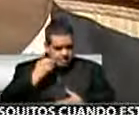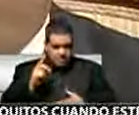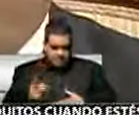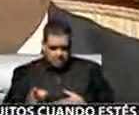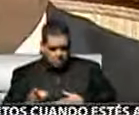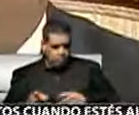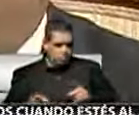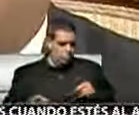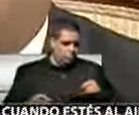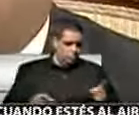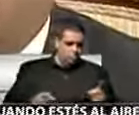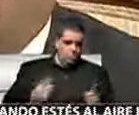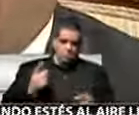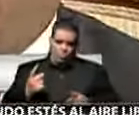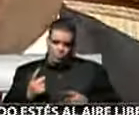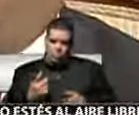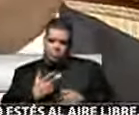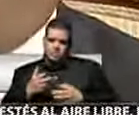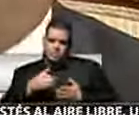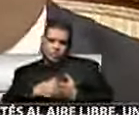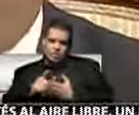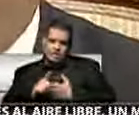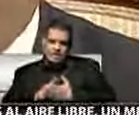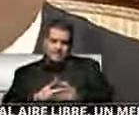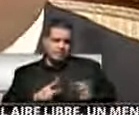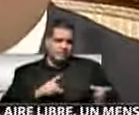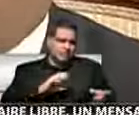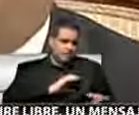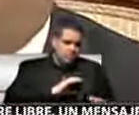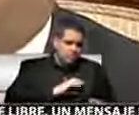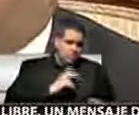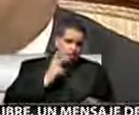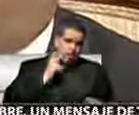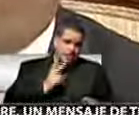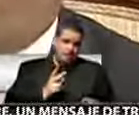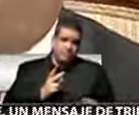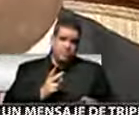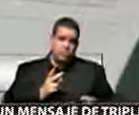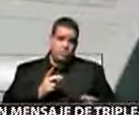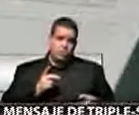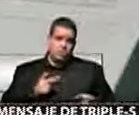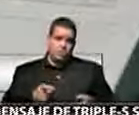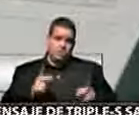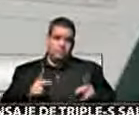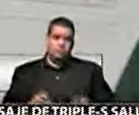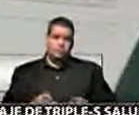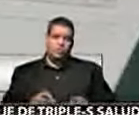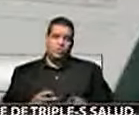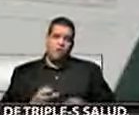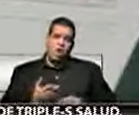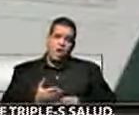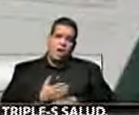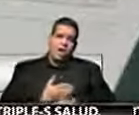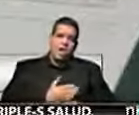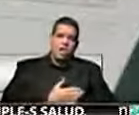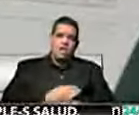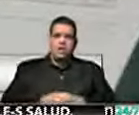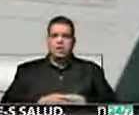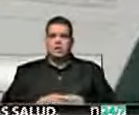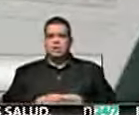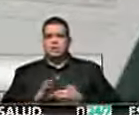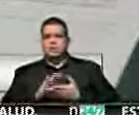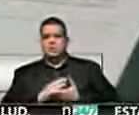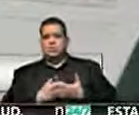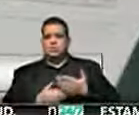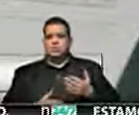porque cometió un delito y viene del policía que vio como esta persona se rehabilitó todo comienza a llenar este documento en